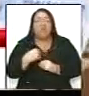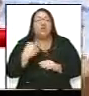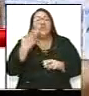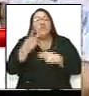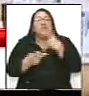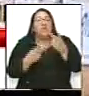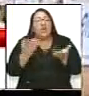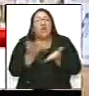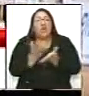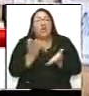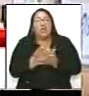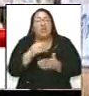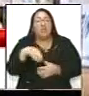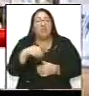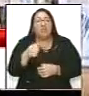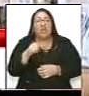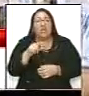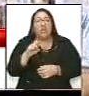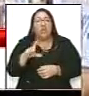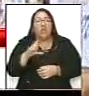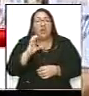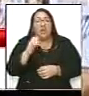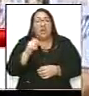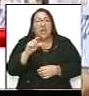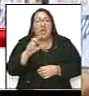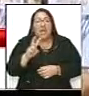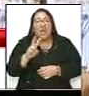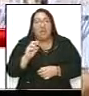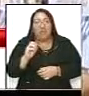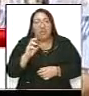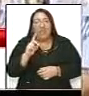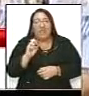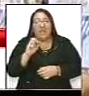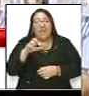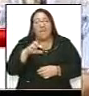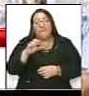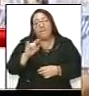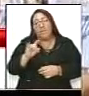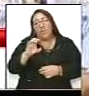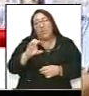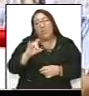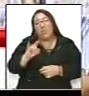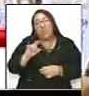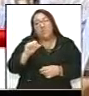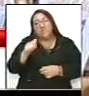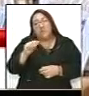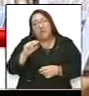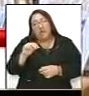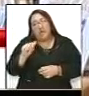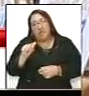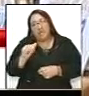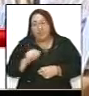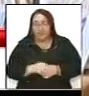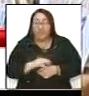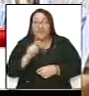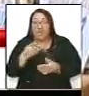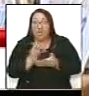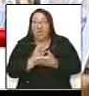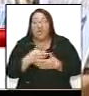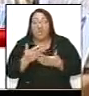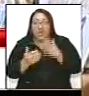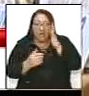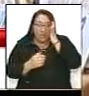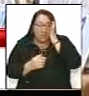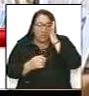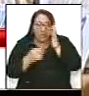el colegio Manuel Calvo y Pérez de Pucusana. Este colegio es un colegio que brinda el servicio educativo